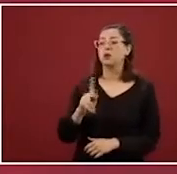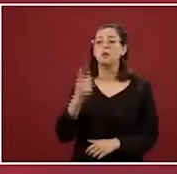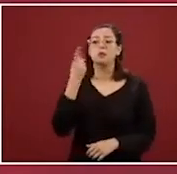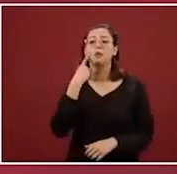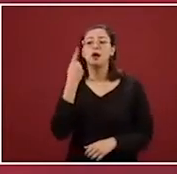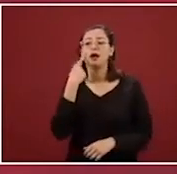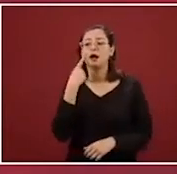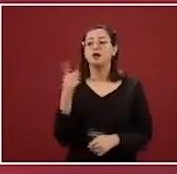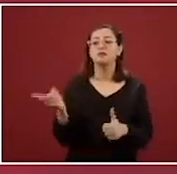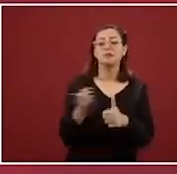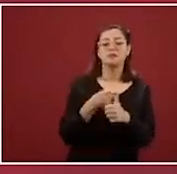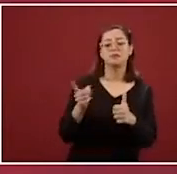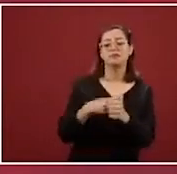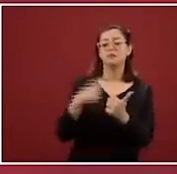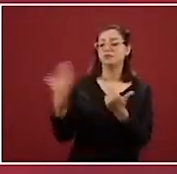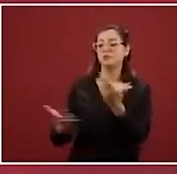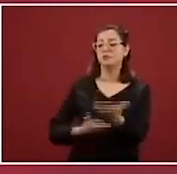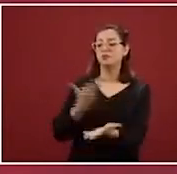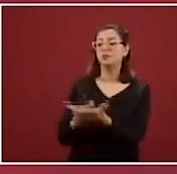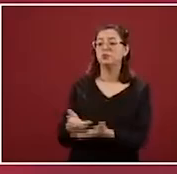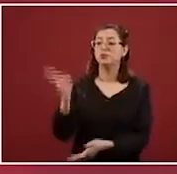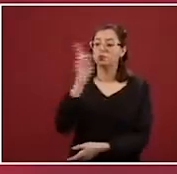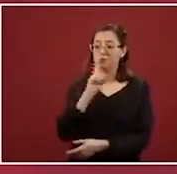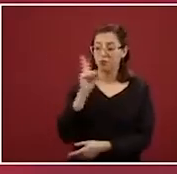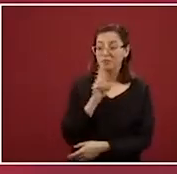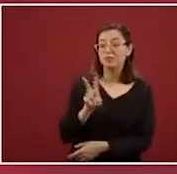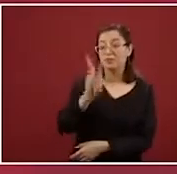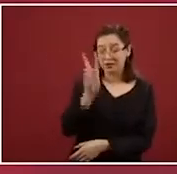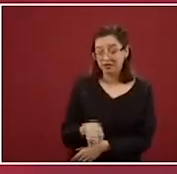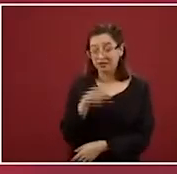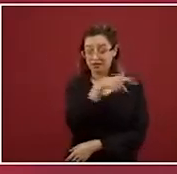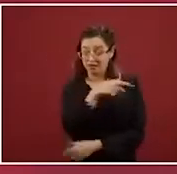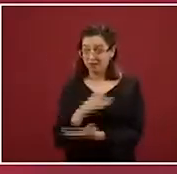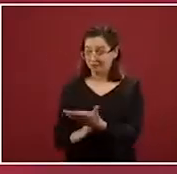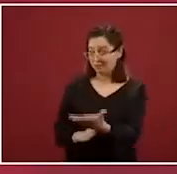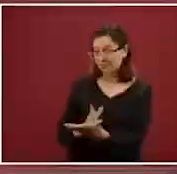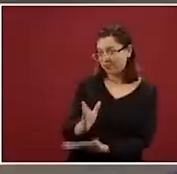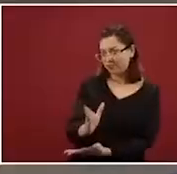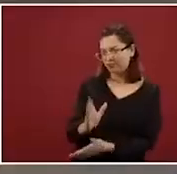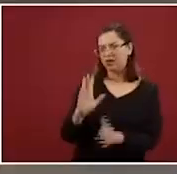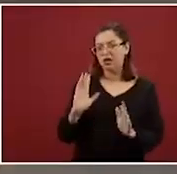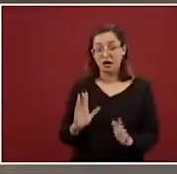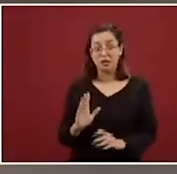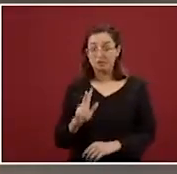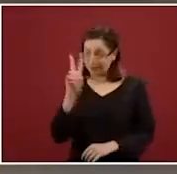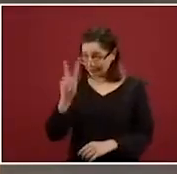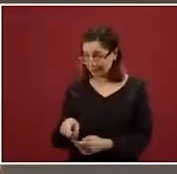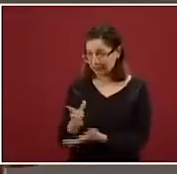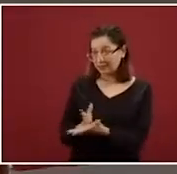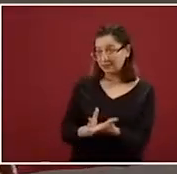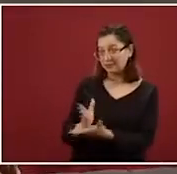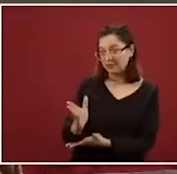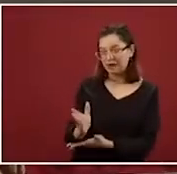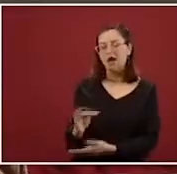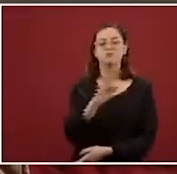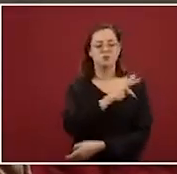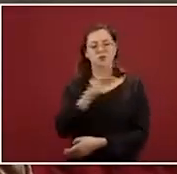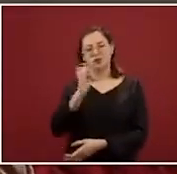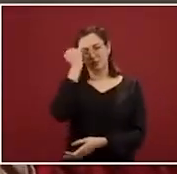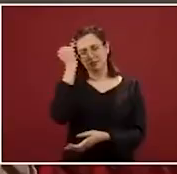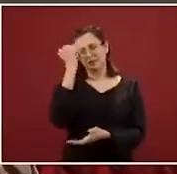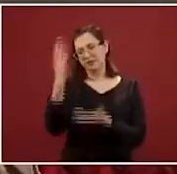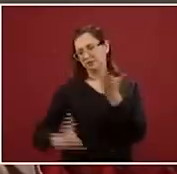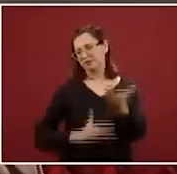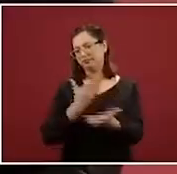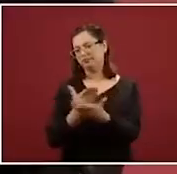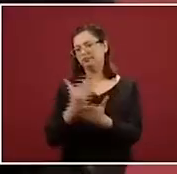Y eso podría llevar a una iniciativa a reglamentar de